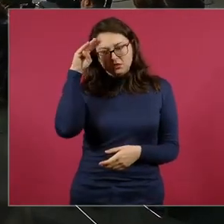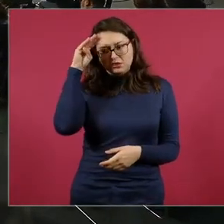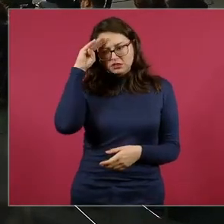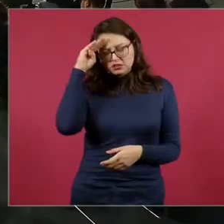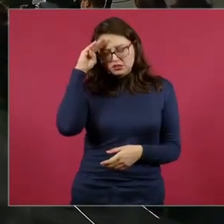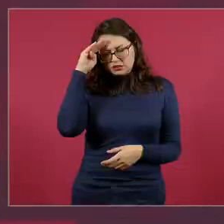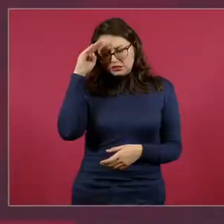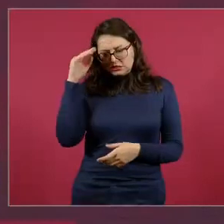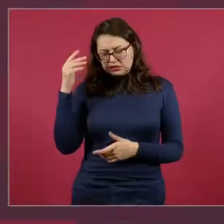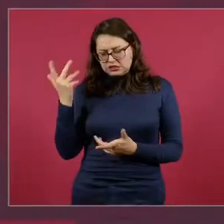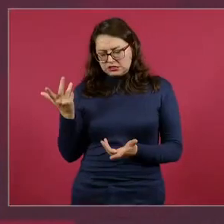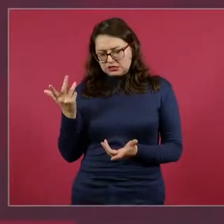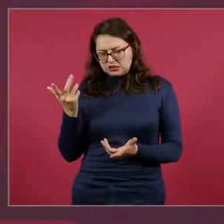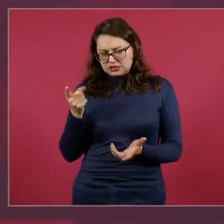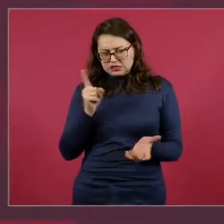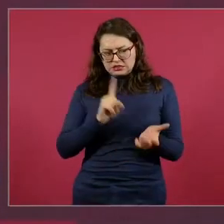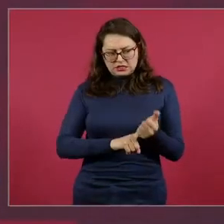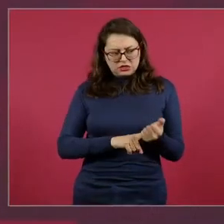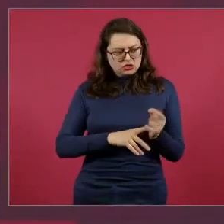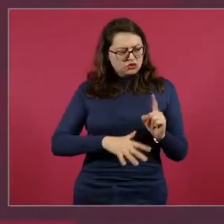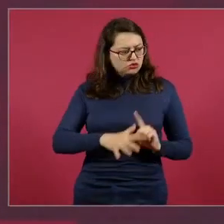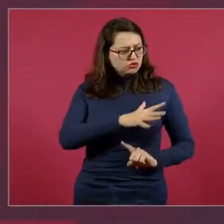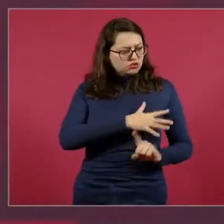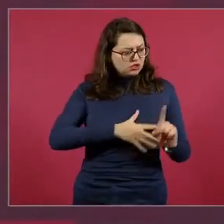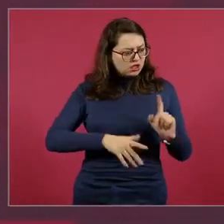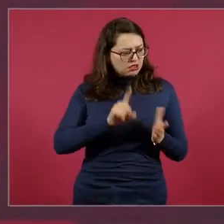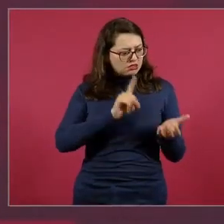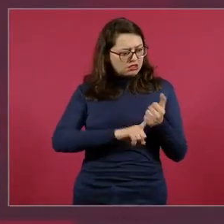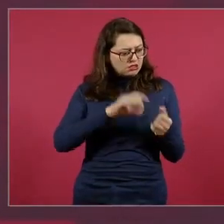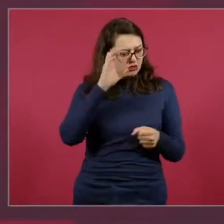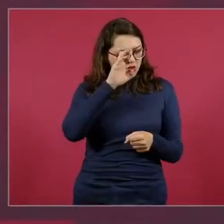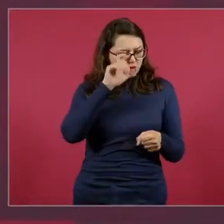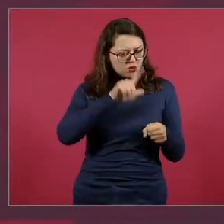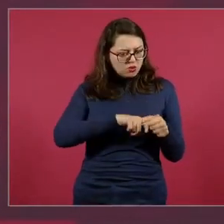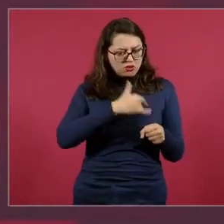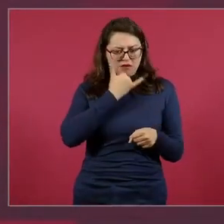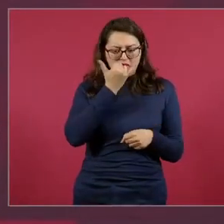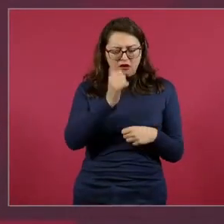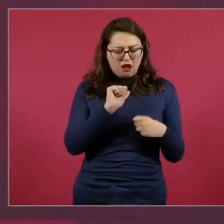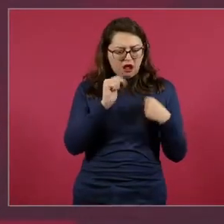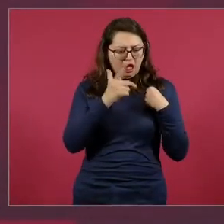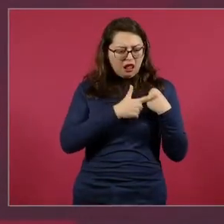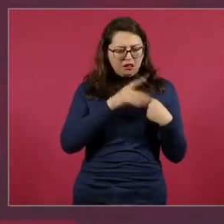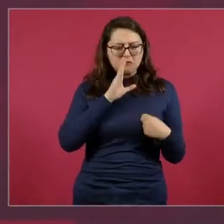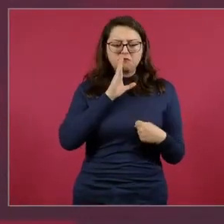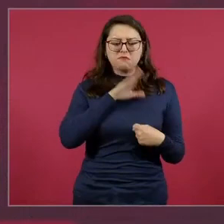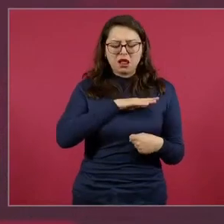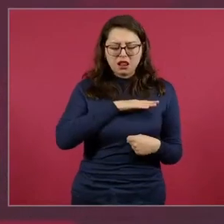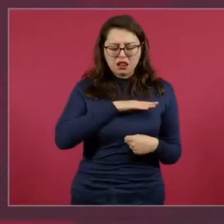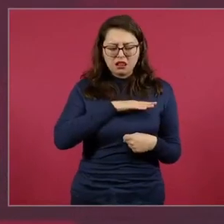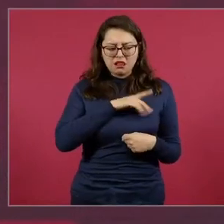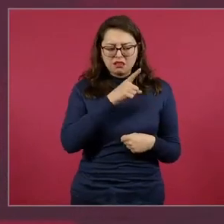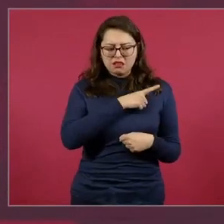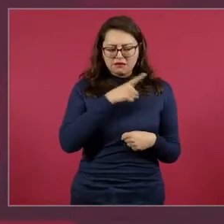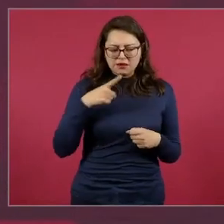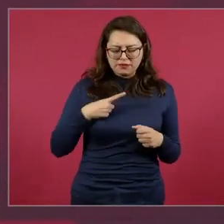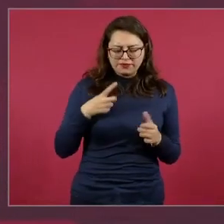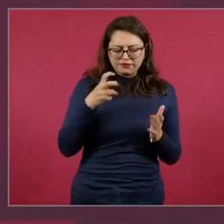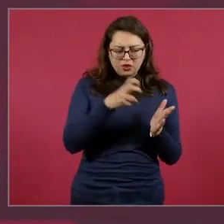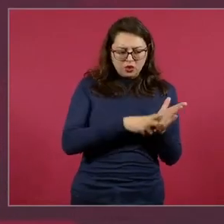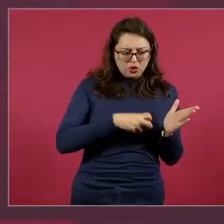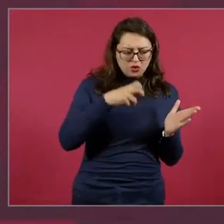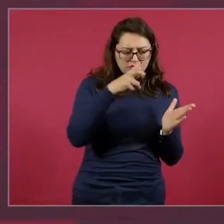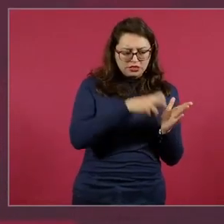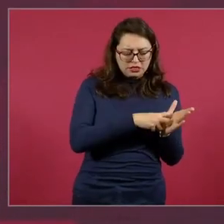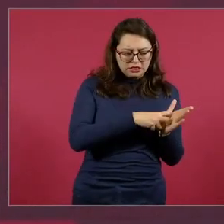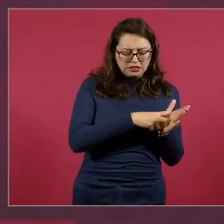es social y cultural y que no tiene que ver con el